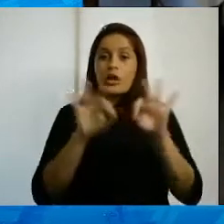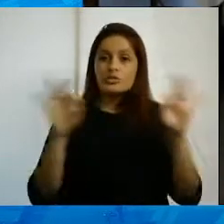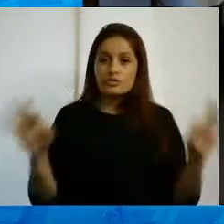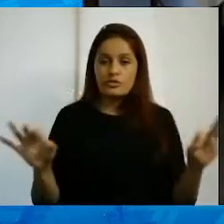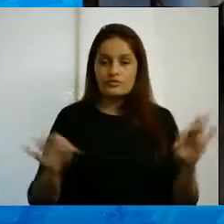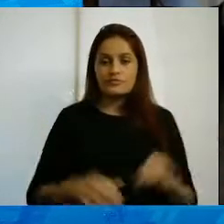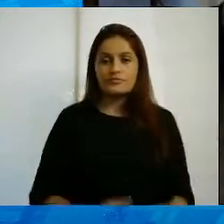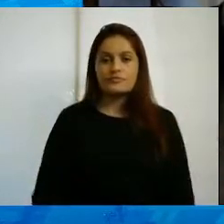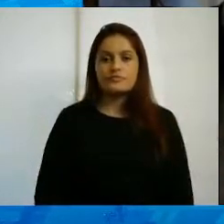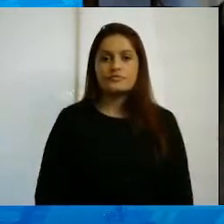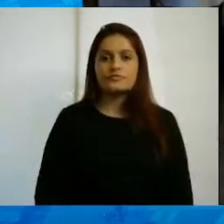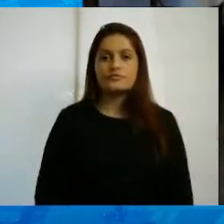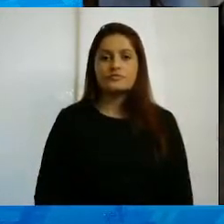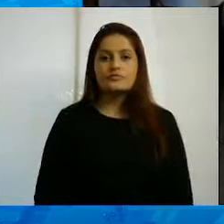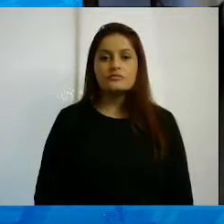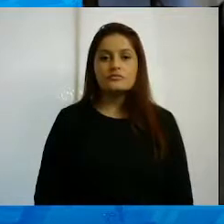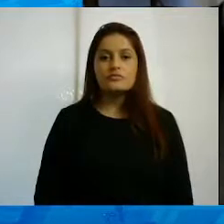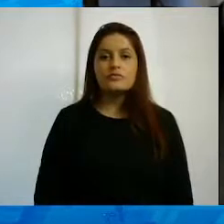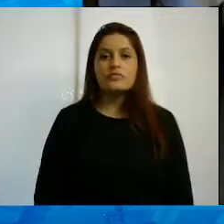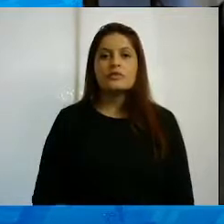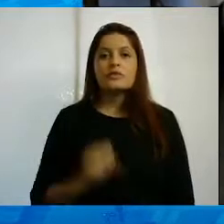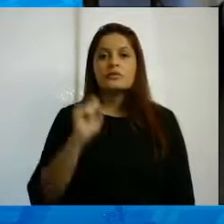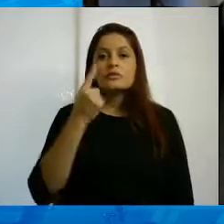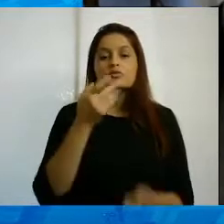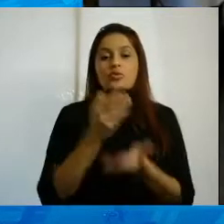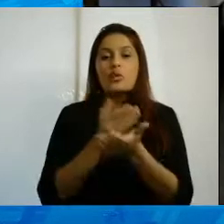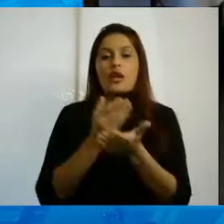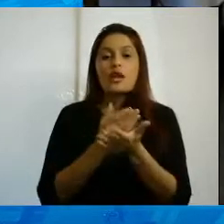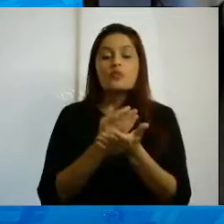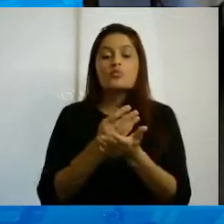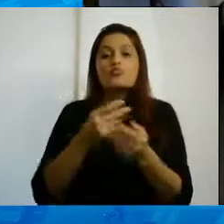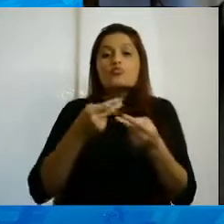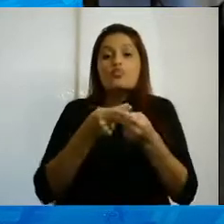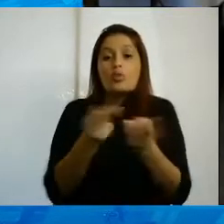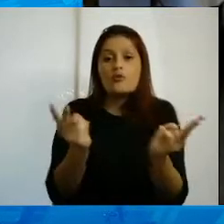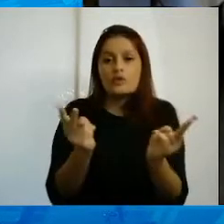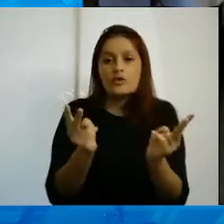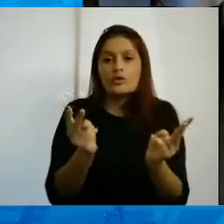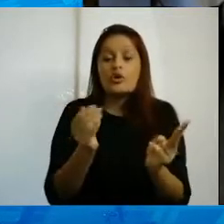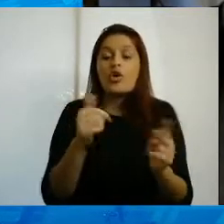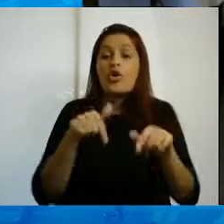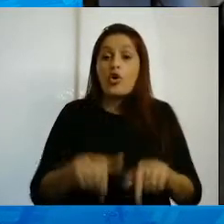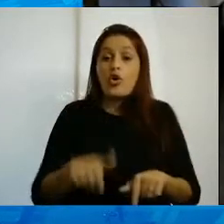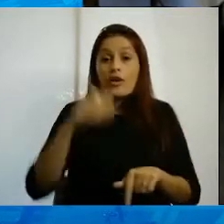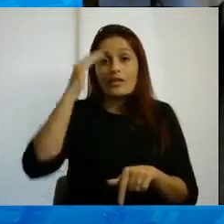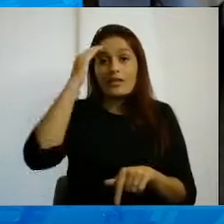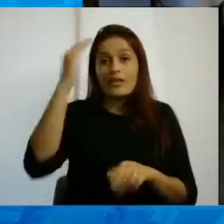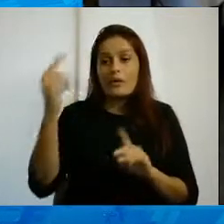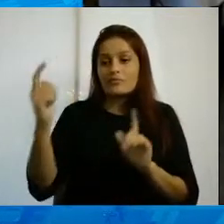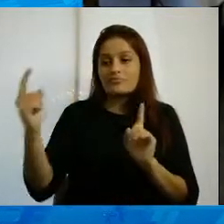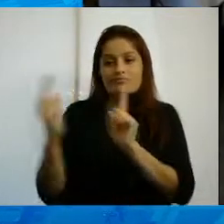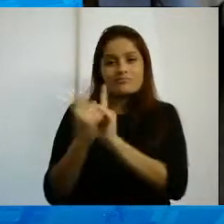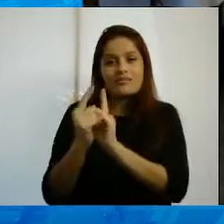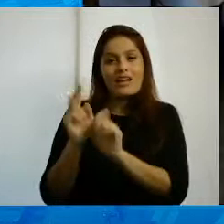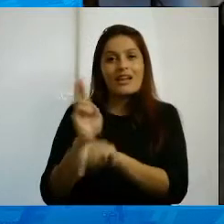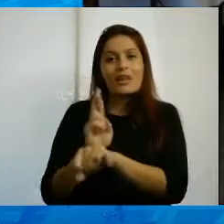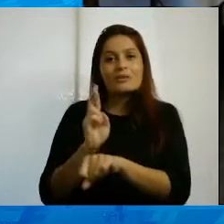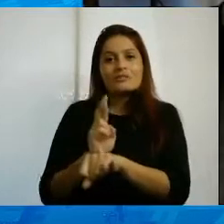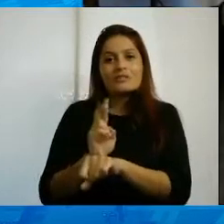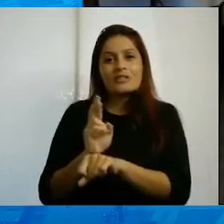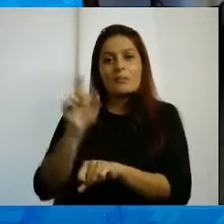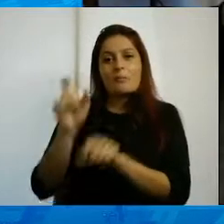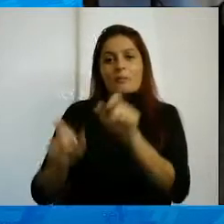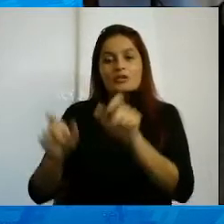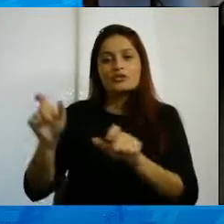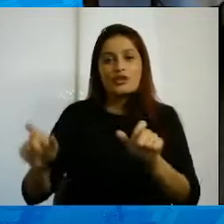colegio también público de la corporación. Hoy en día estuve con representantes del centro de alumnos del